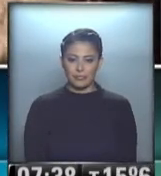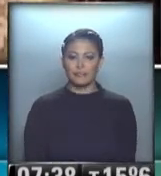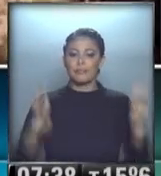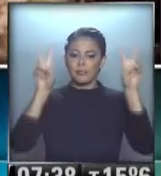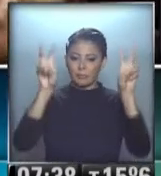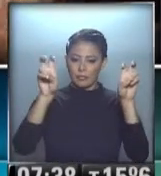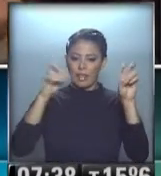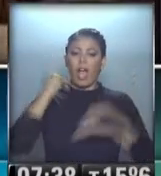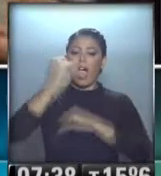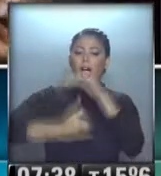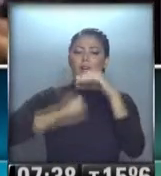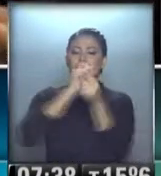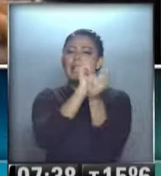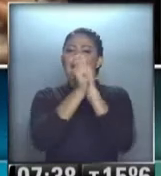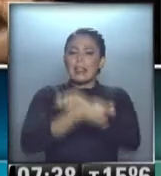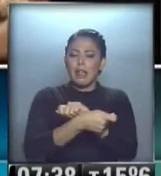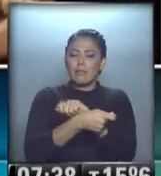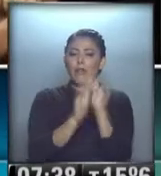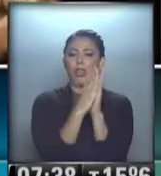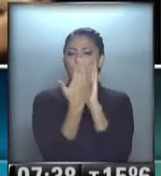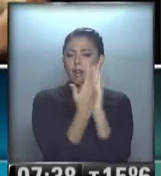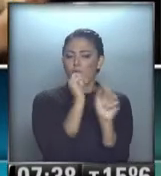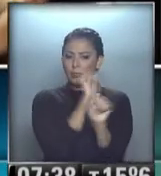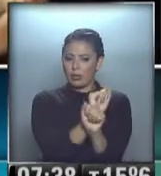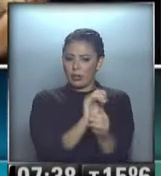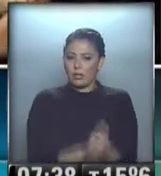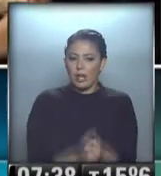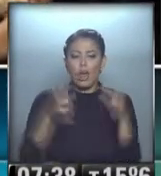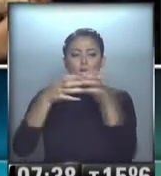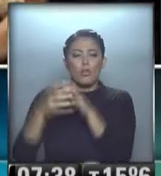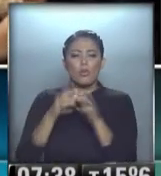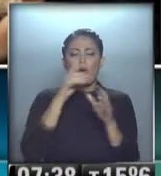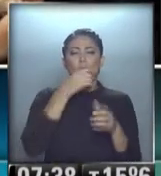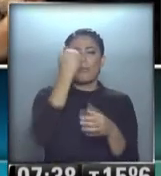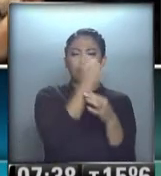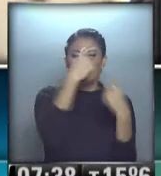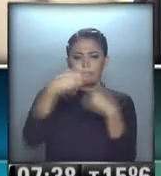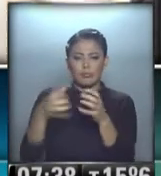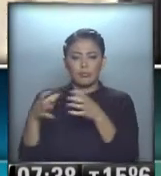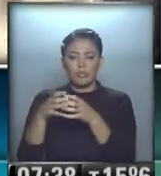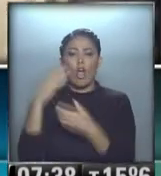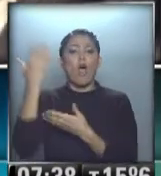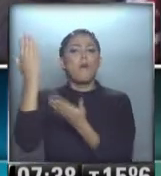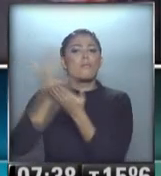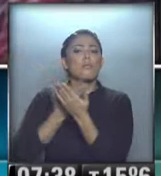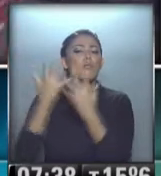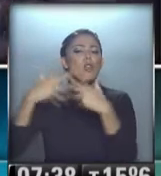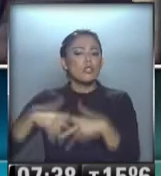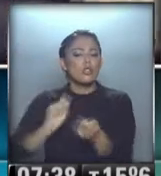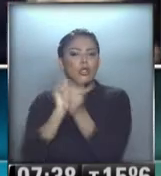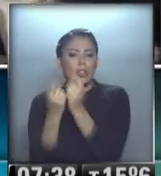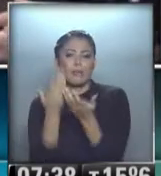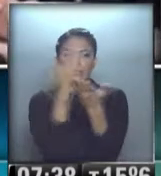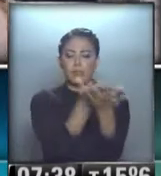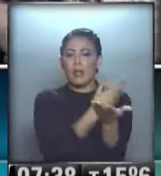Avanza la reforma del Código Penal. La comisión conformada por juristas, funcionarios y legisladores le entregó el proyecto de reforma a la presidenta. La